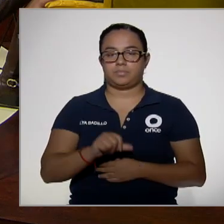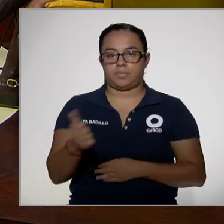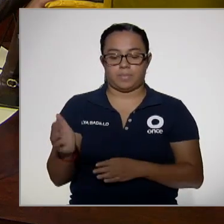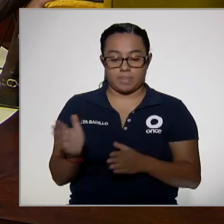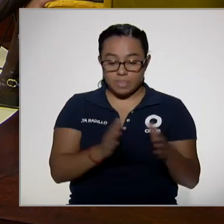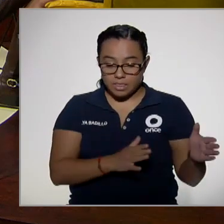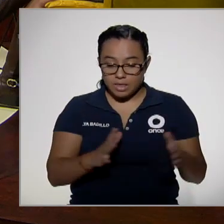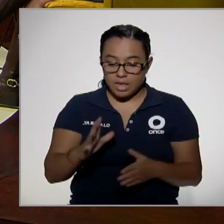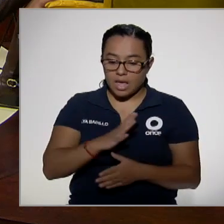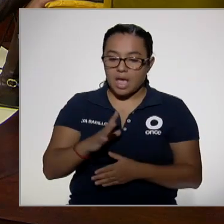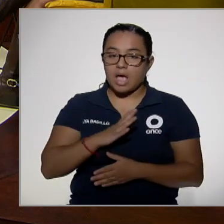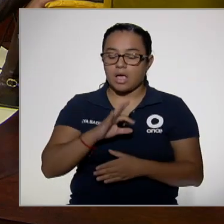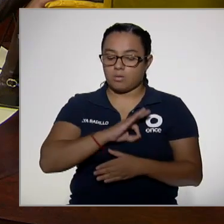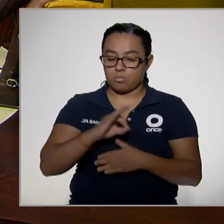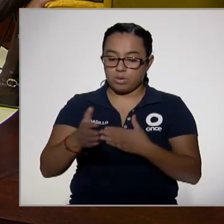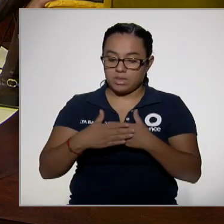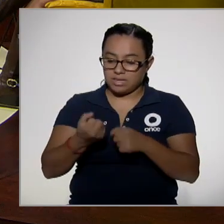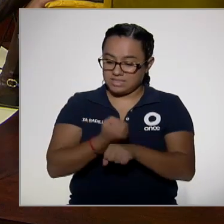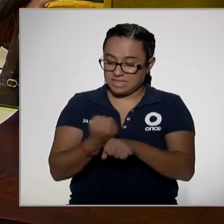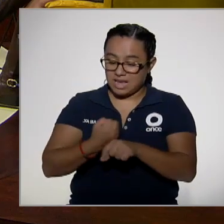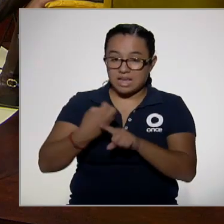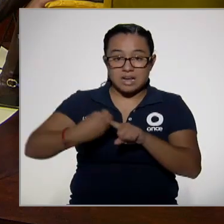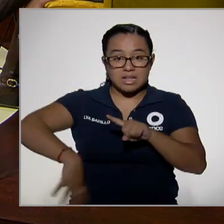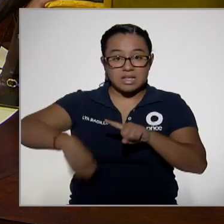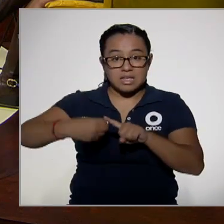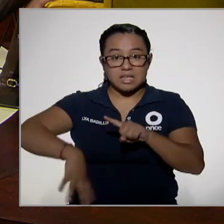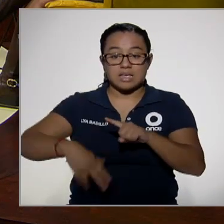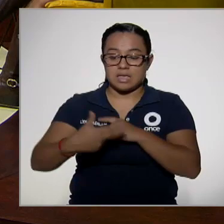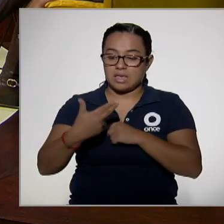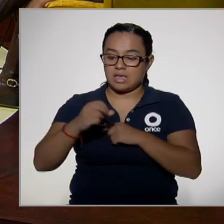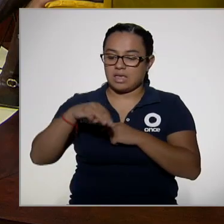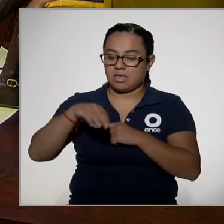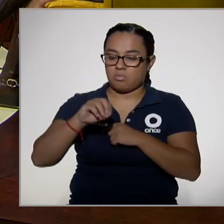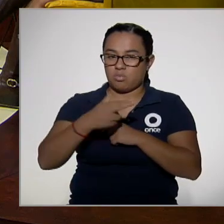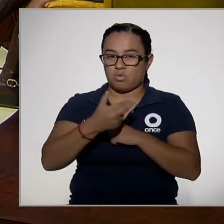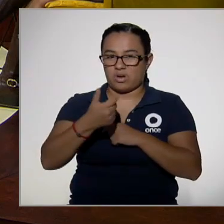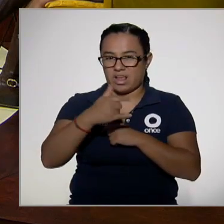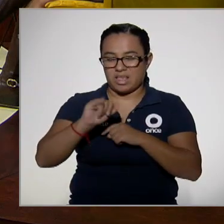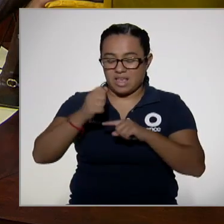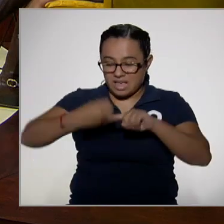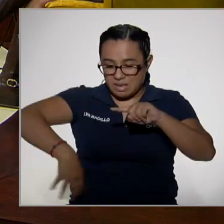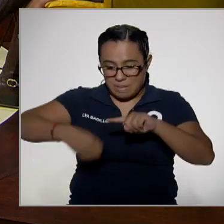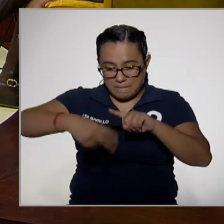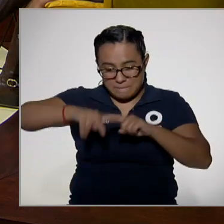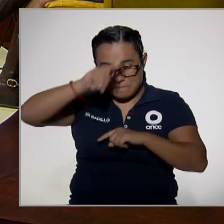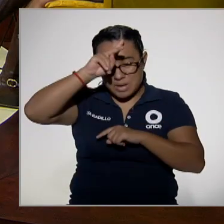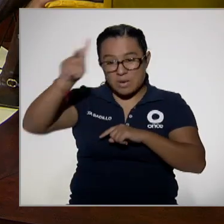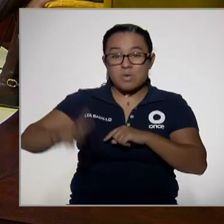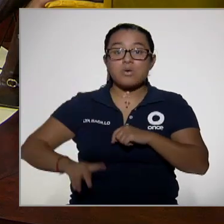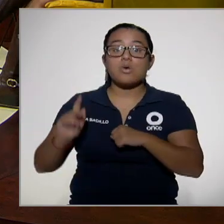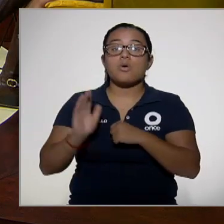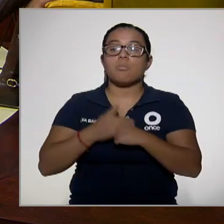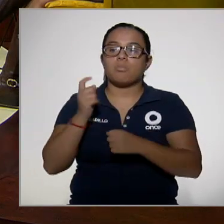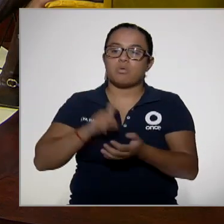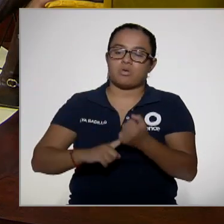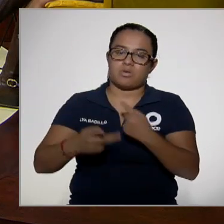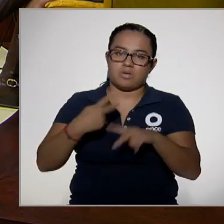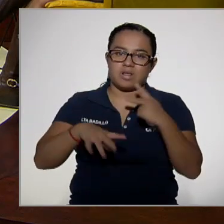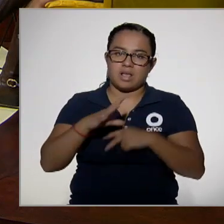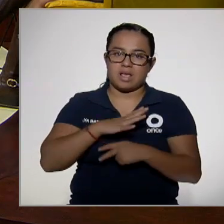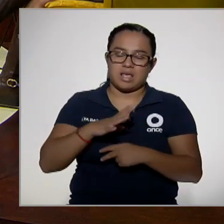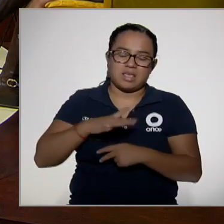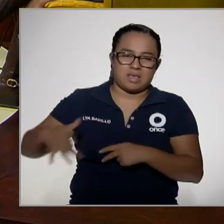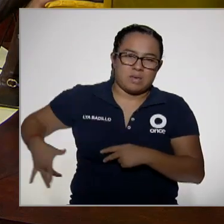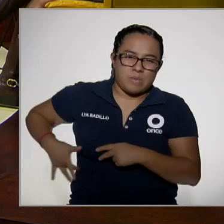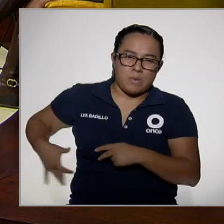lado tienes tendencia a sangrar y hemorragias serias que te pueden condicionamientos por todos estos mecanismos la cirrosis hepática se asocia